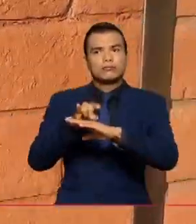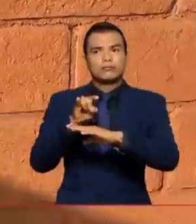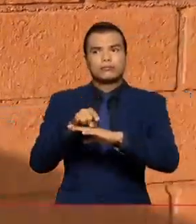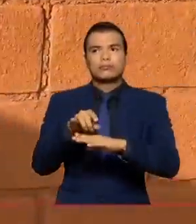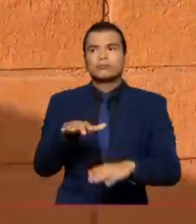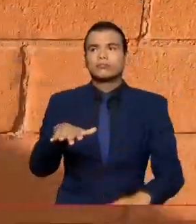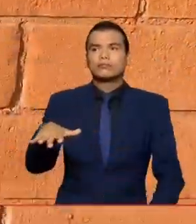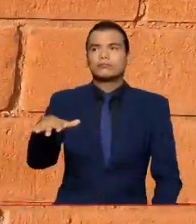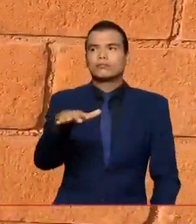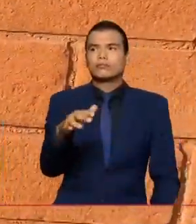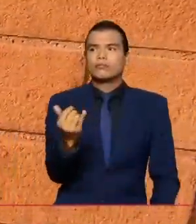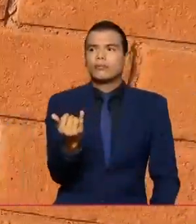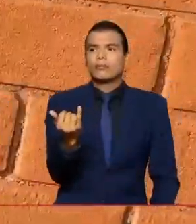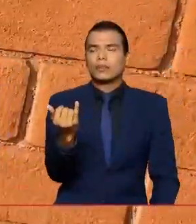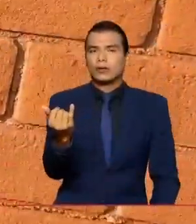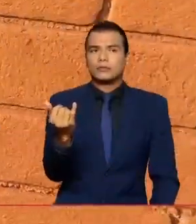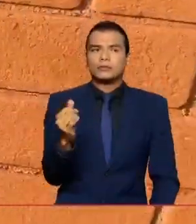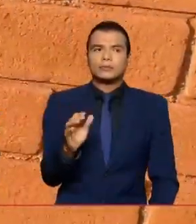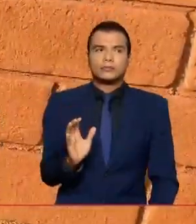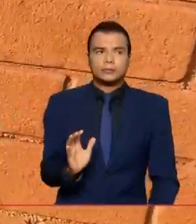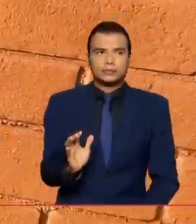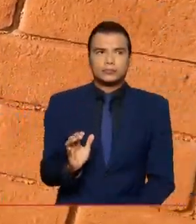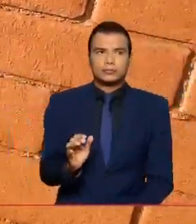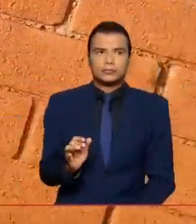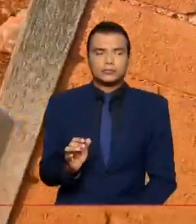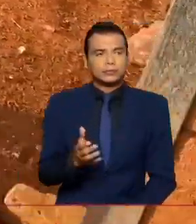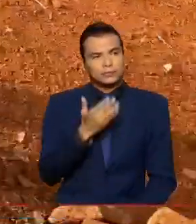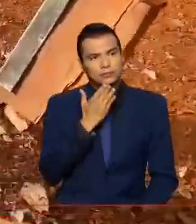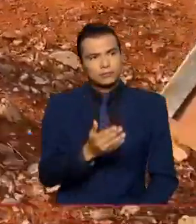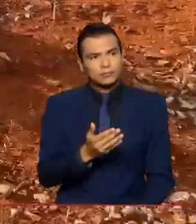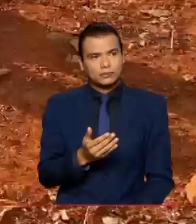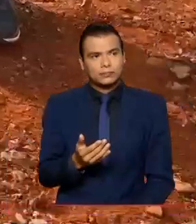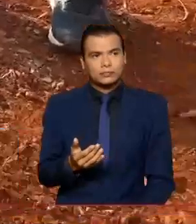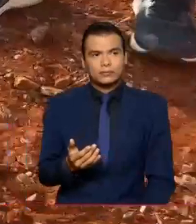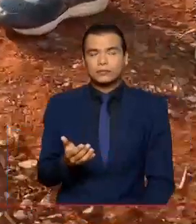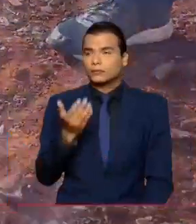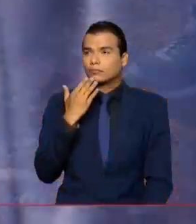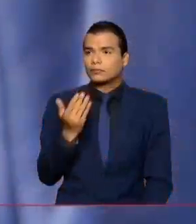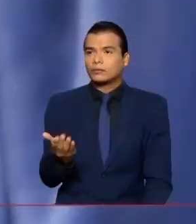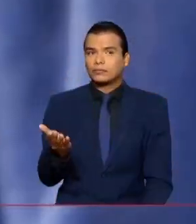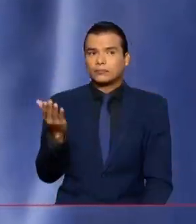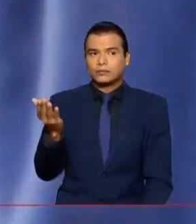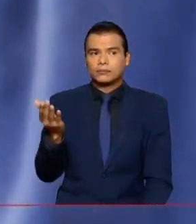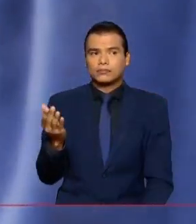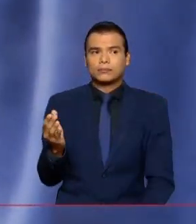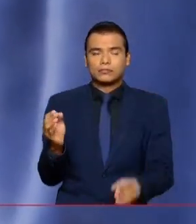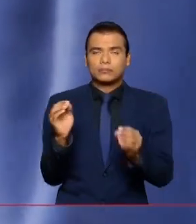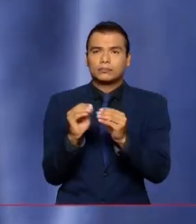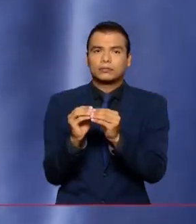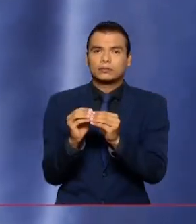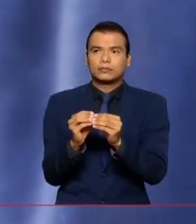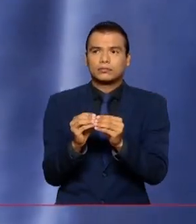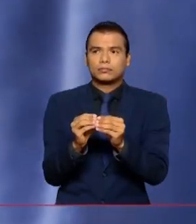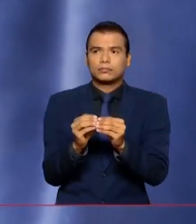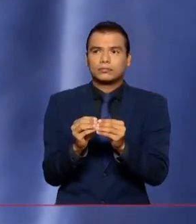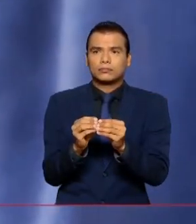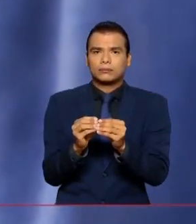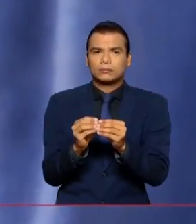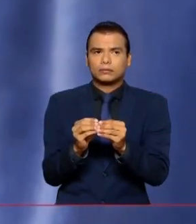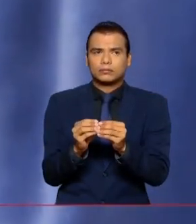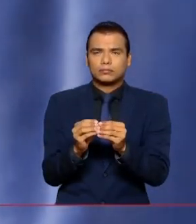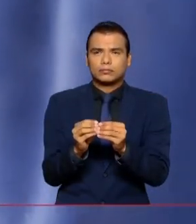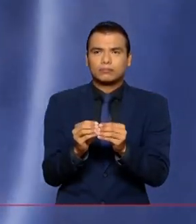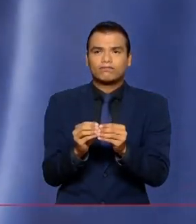cumpliendo sus funciones. ¿Y a las autoridades? También, de igual manera, que también nos